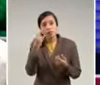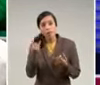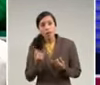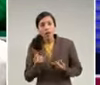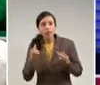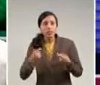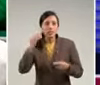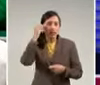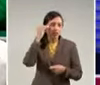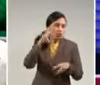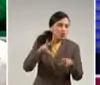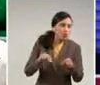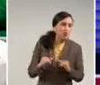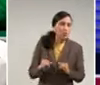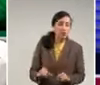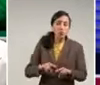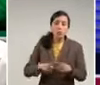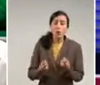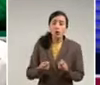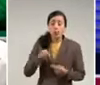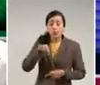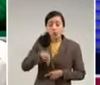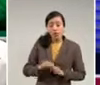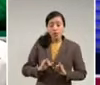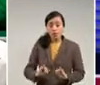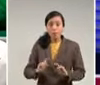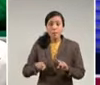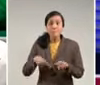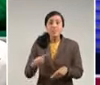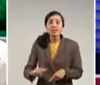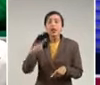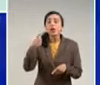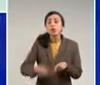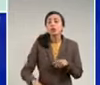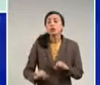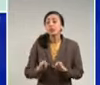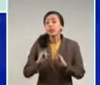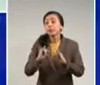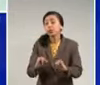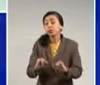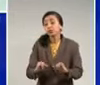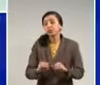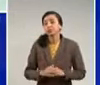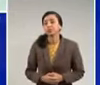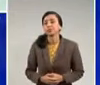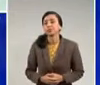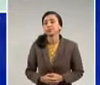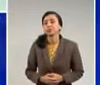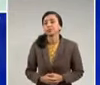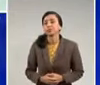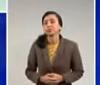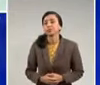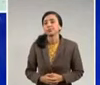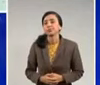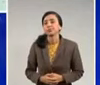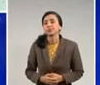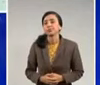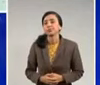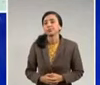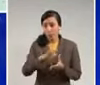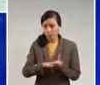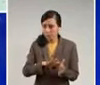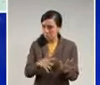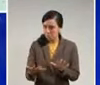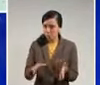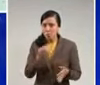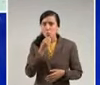actualizándose, porque cambian de un día a otro, de una hora a otra. La variante Ómicron, ahí más o menos se puede